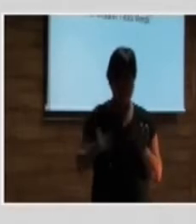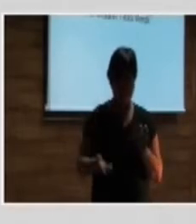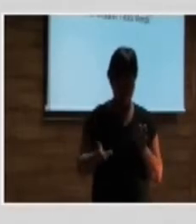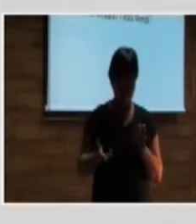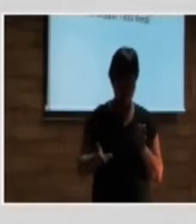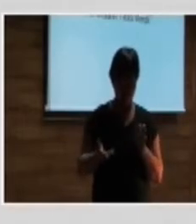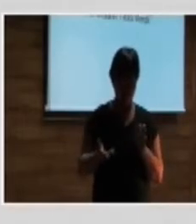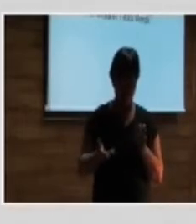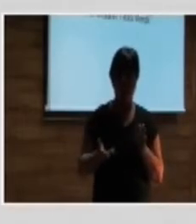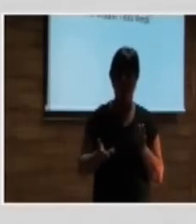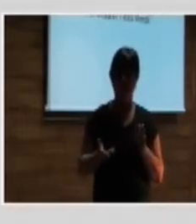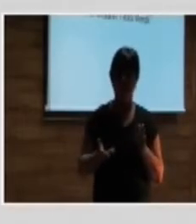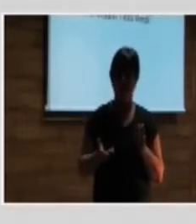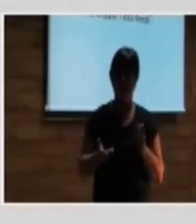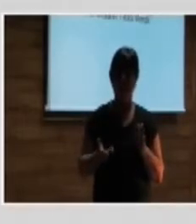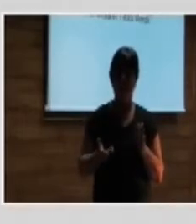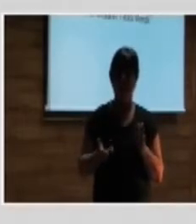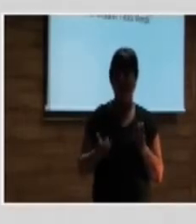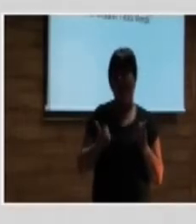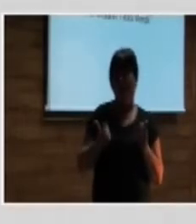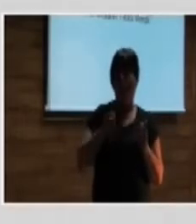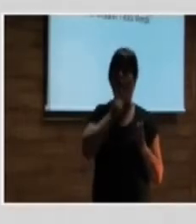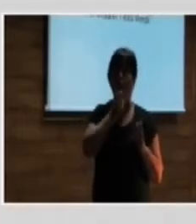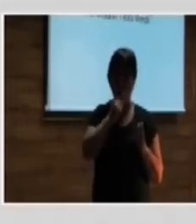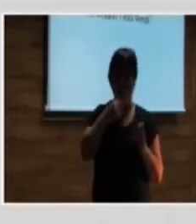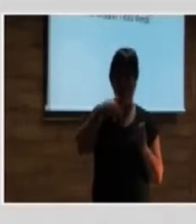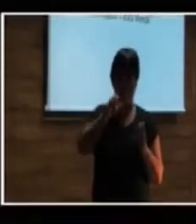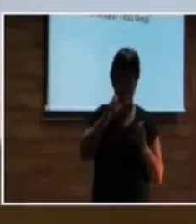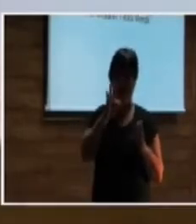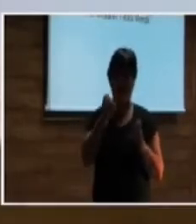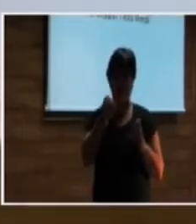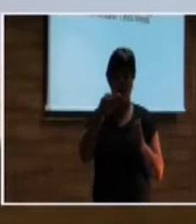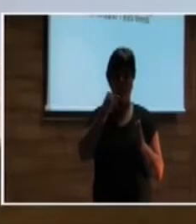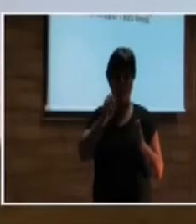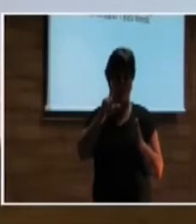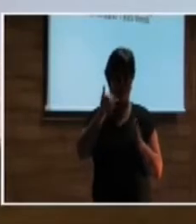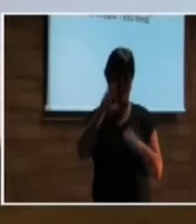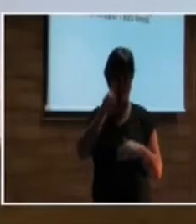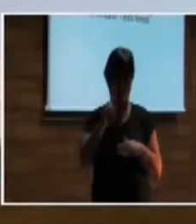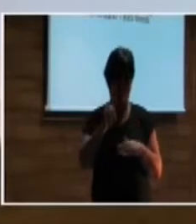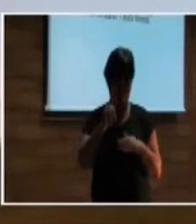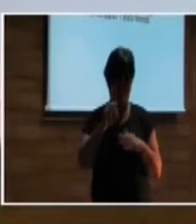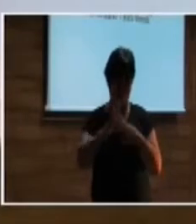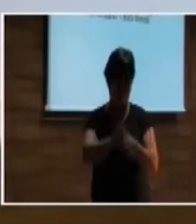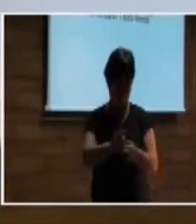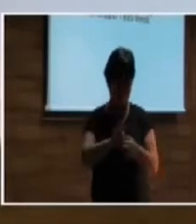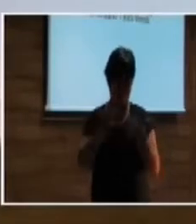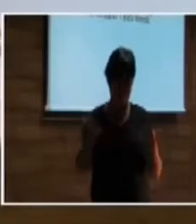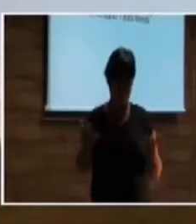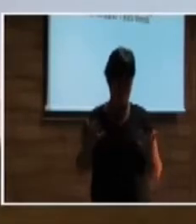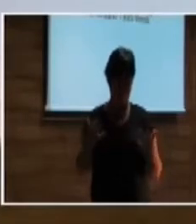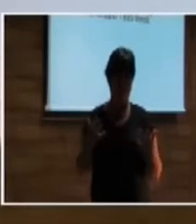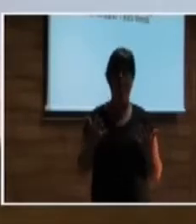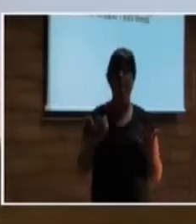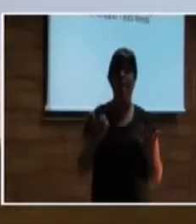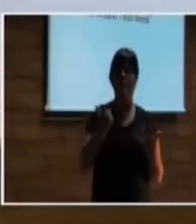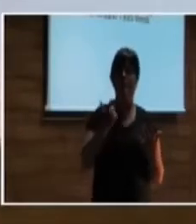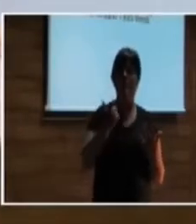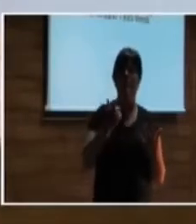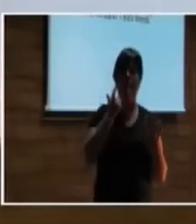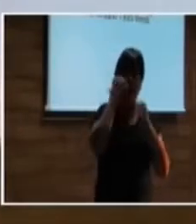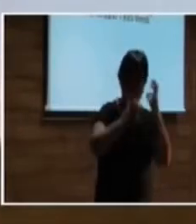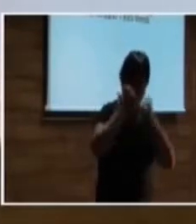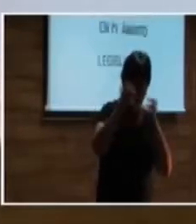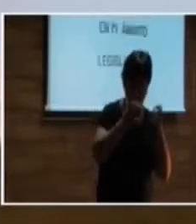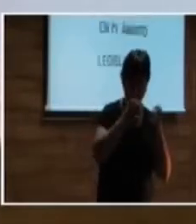de patología metabólica en modelos animales, bueno, que como ven, no solamente trabajamos en lo poblacional y en